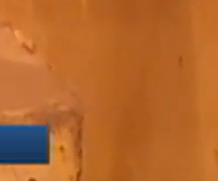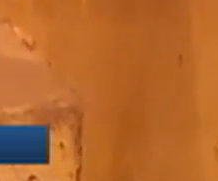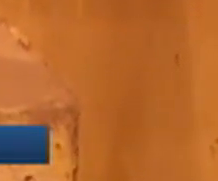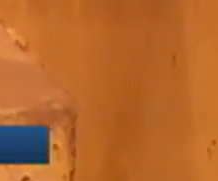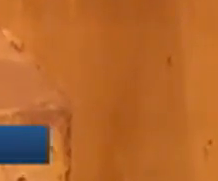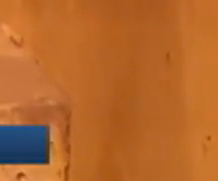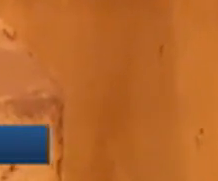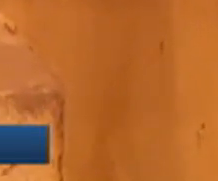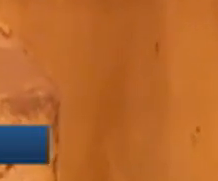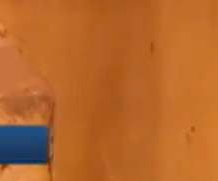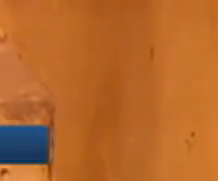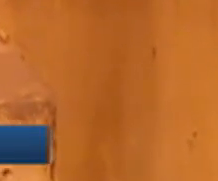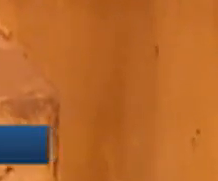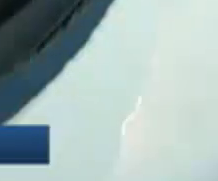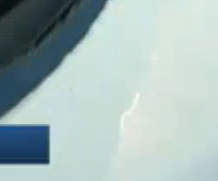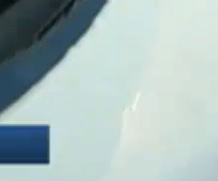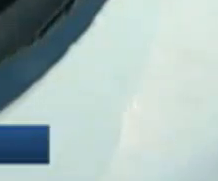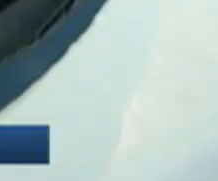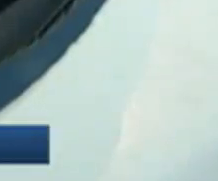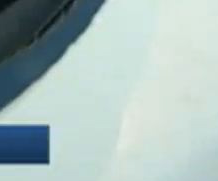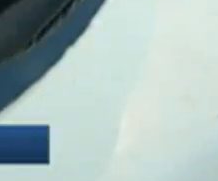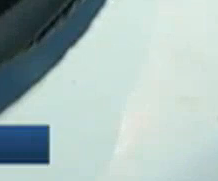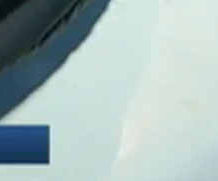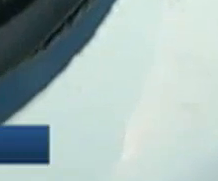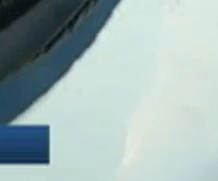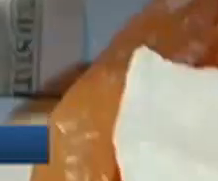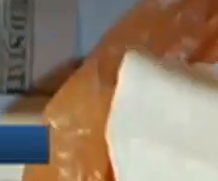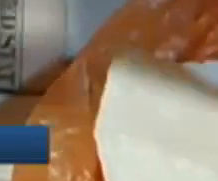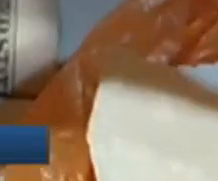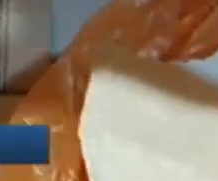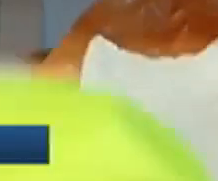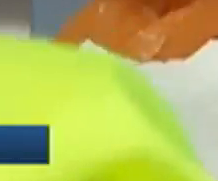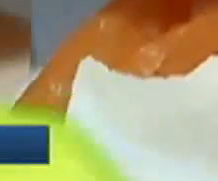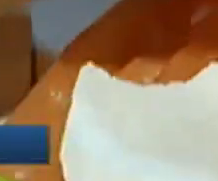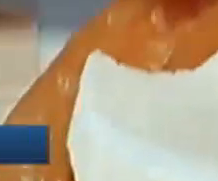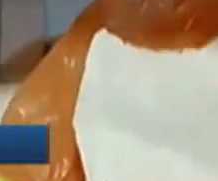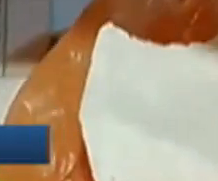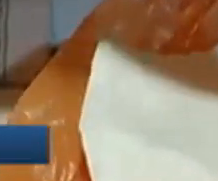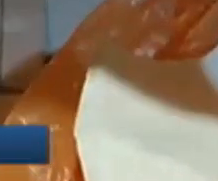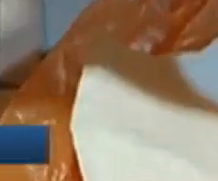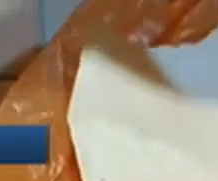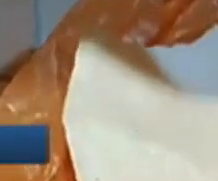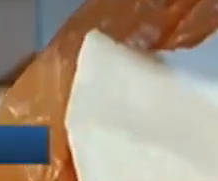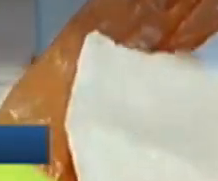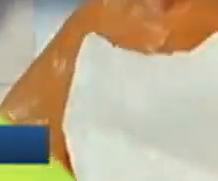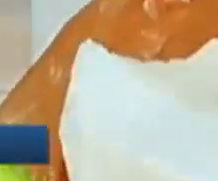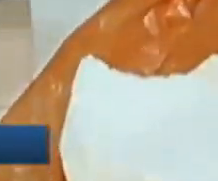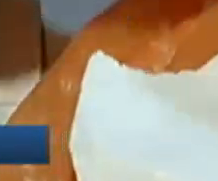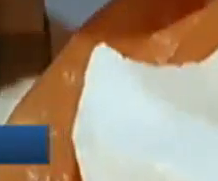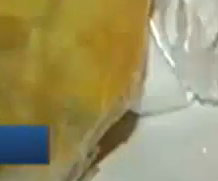Decomisan droga durante varios operativos. 2 personas fueron detenidas.